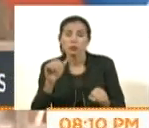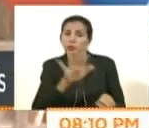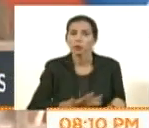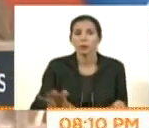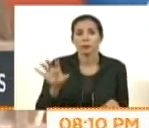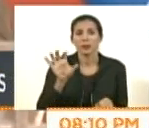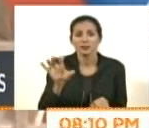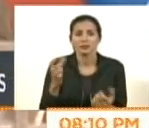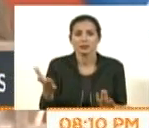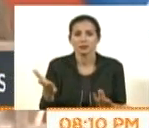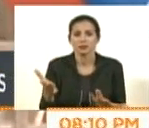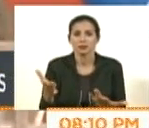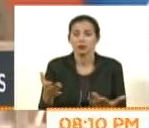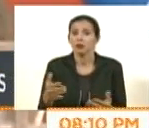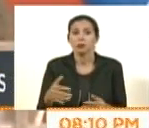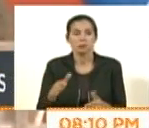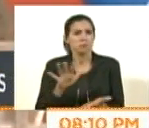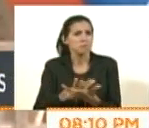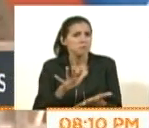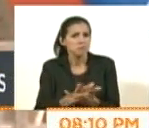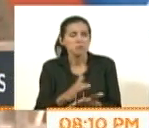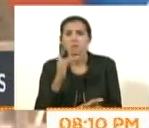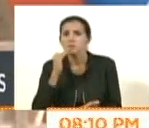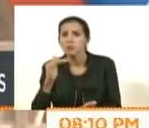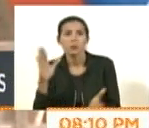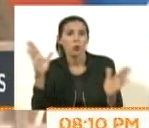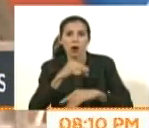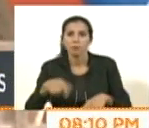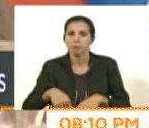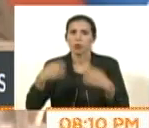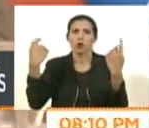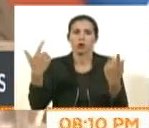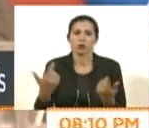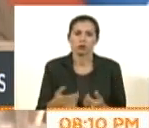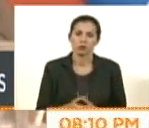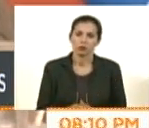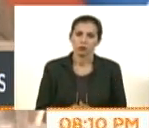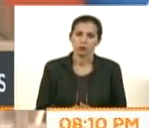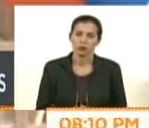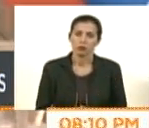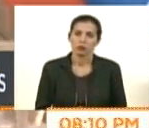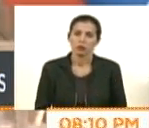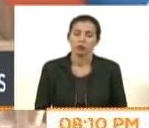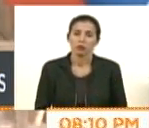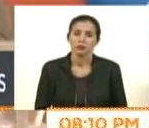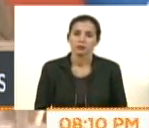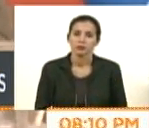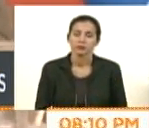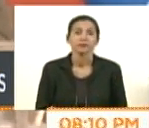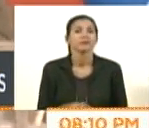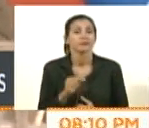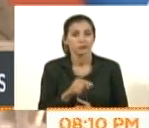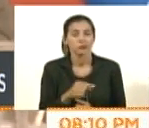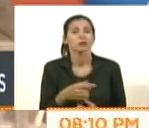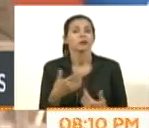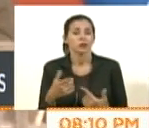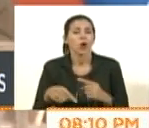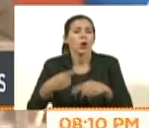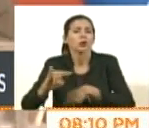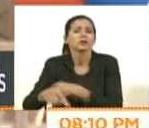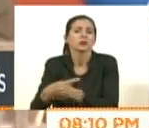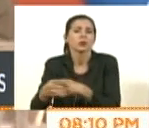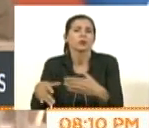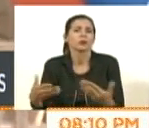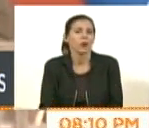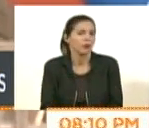la paz y la cotidianidad de nuestro pueblo, las cuales han cobrado